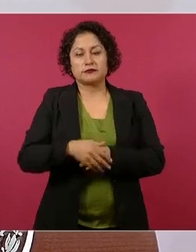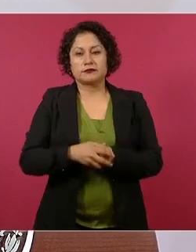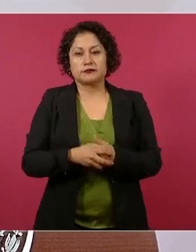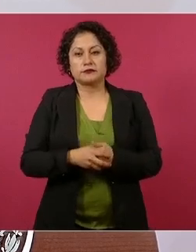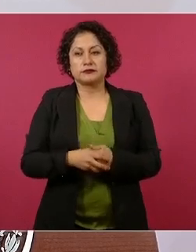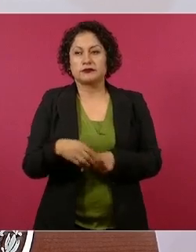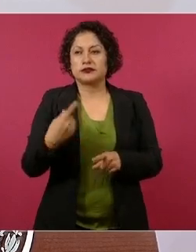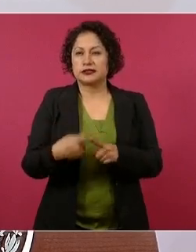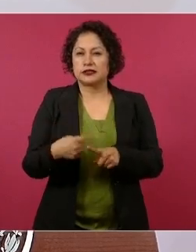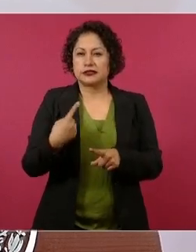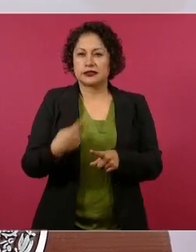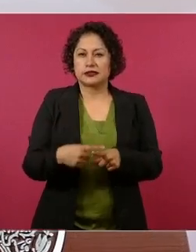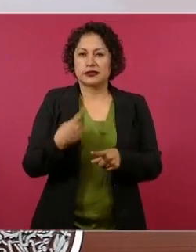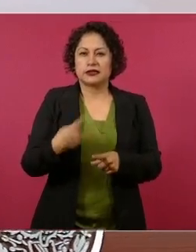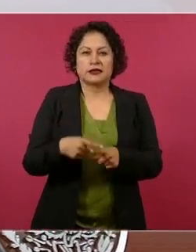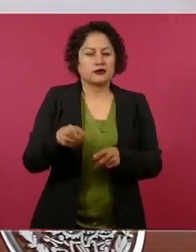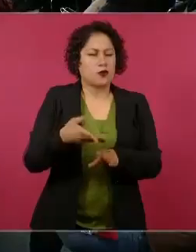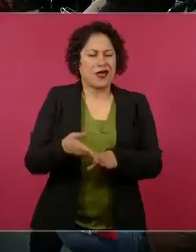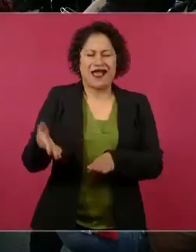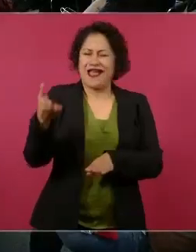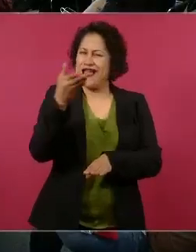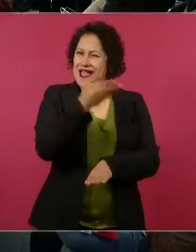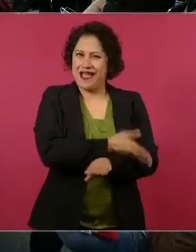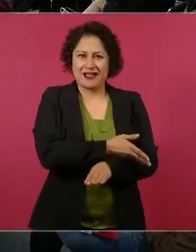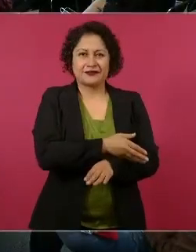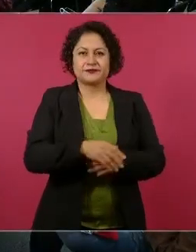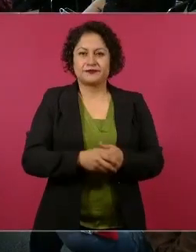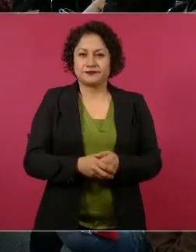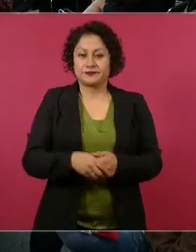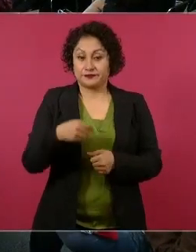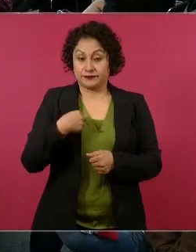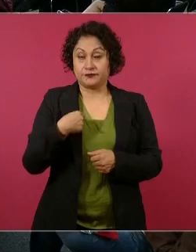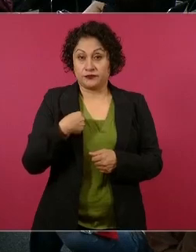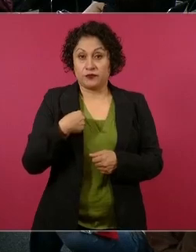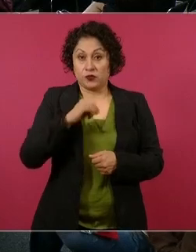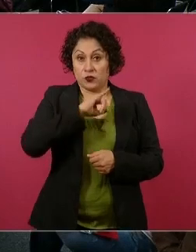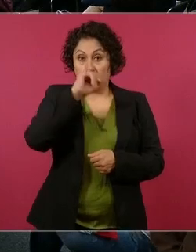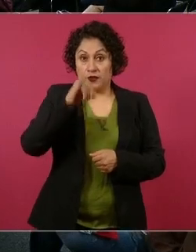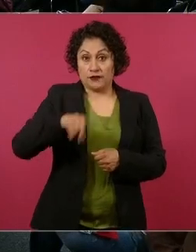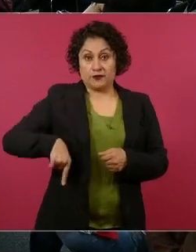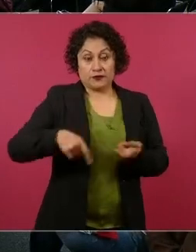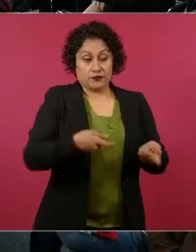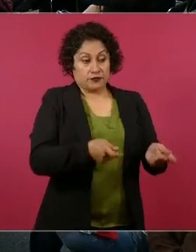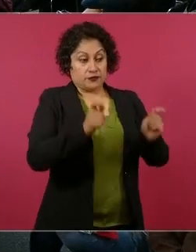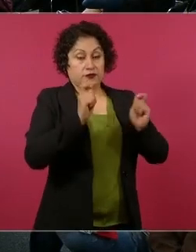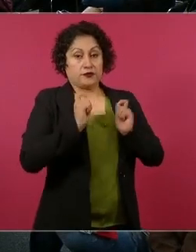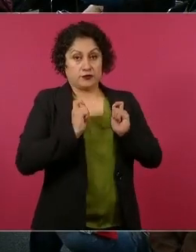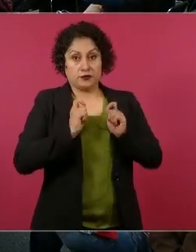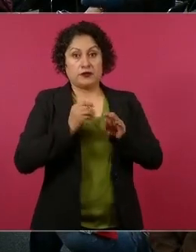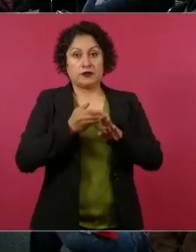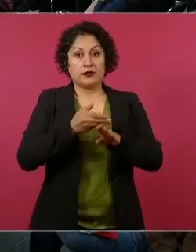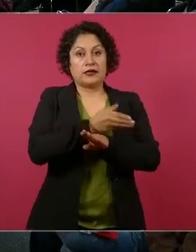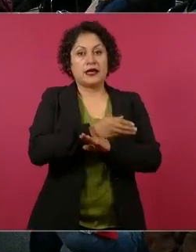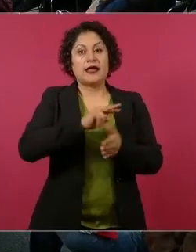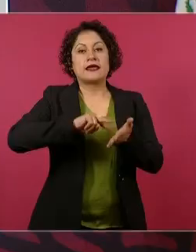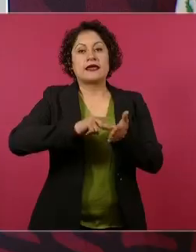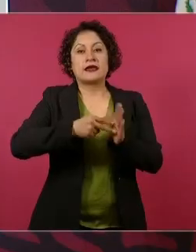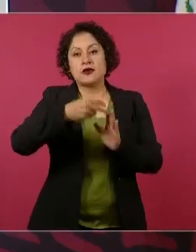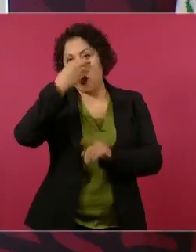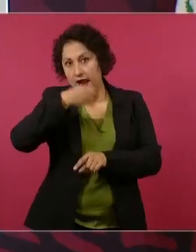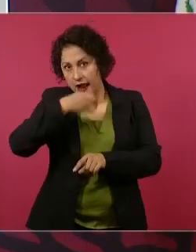No, antes. O sea, yo entré después del ingeniero Cárdenas, pero antes del